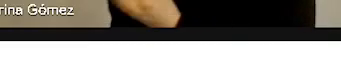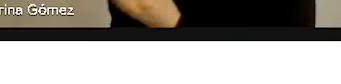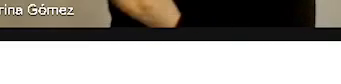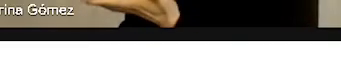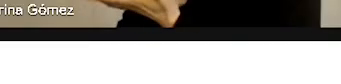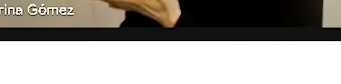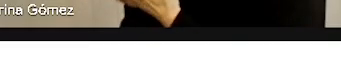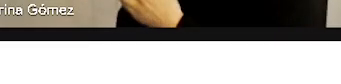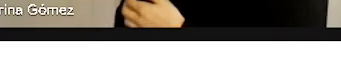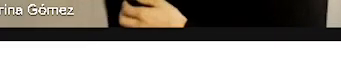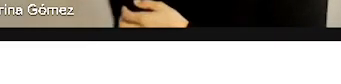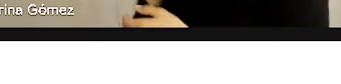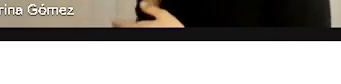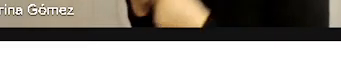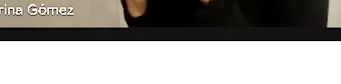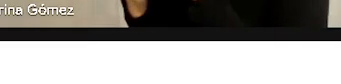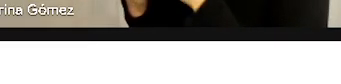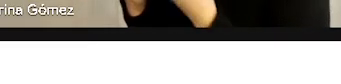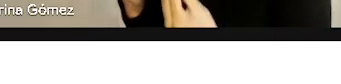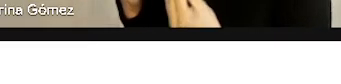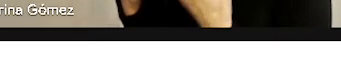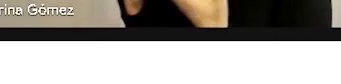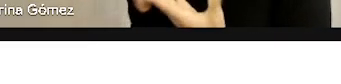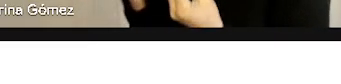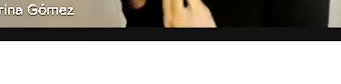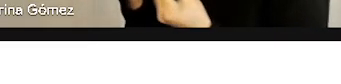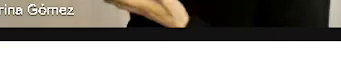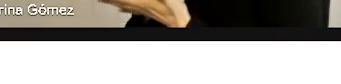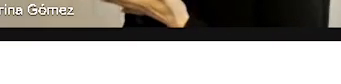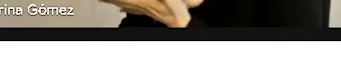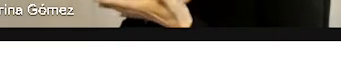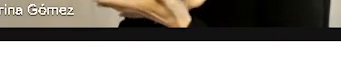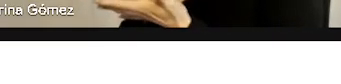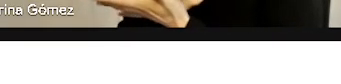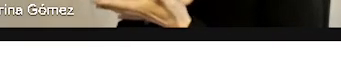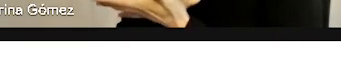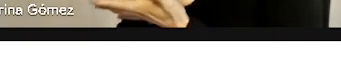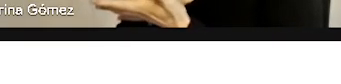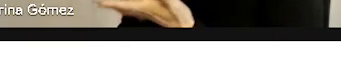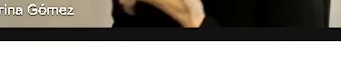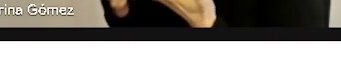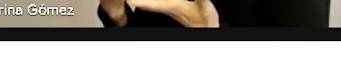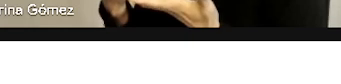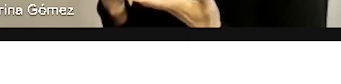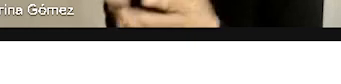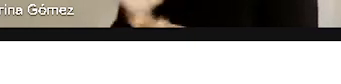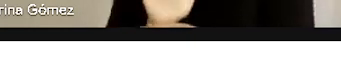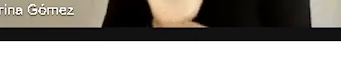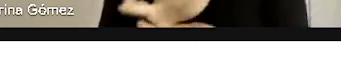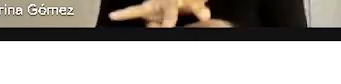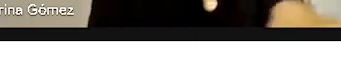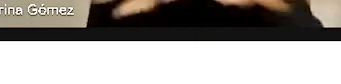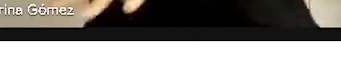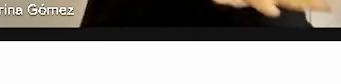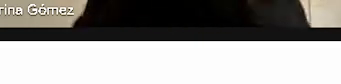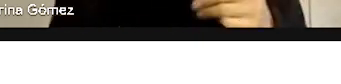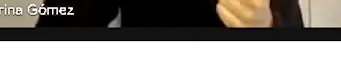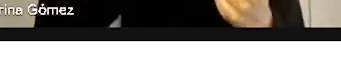palabra. Y así van tomando las diferentes situaciones para poder